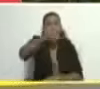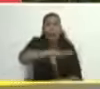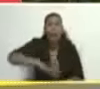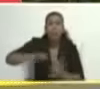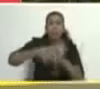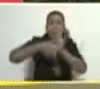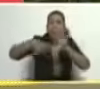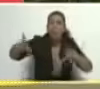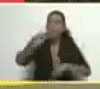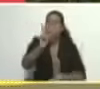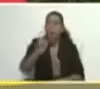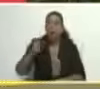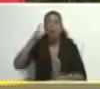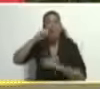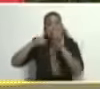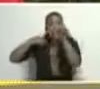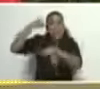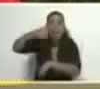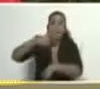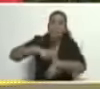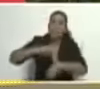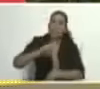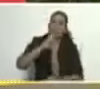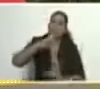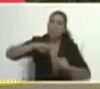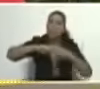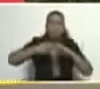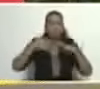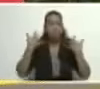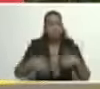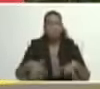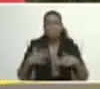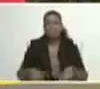Venezuela a través de estos tiempos tan difíciles.